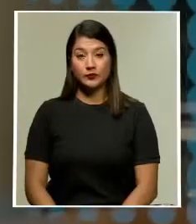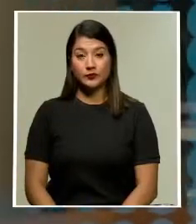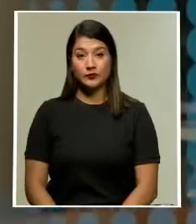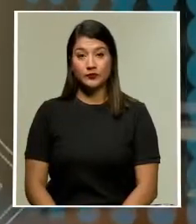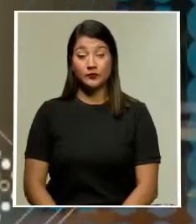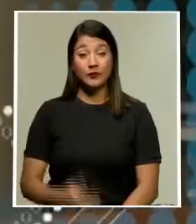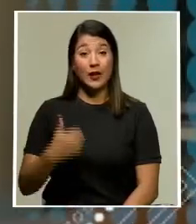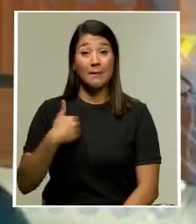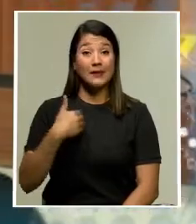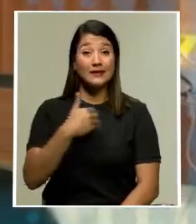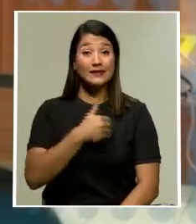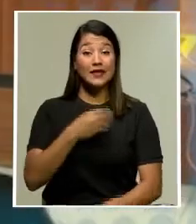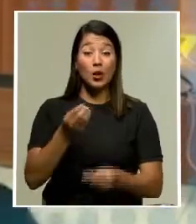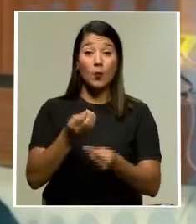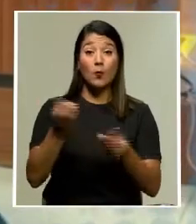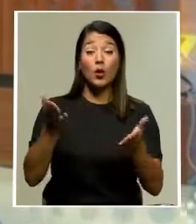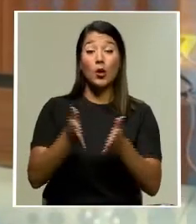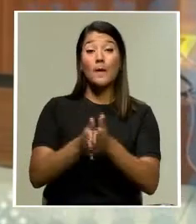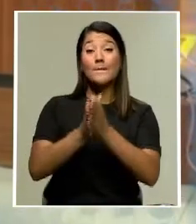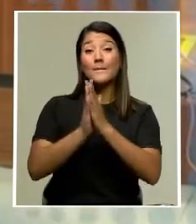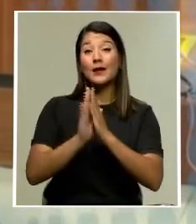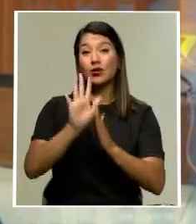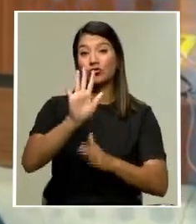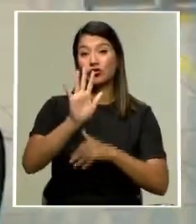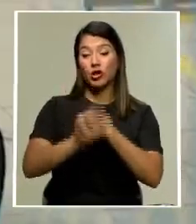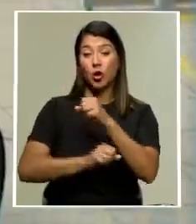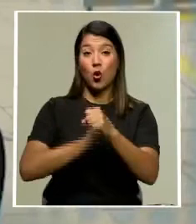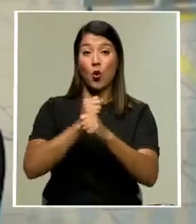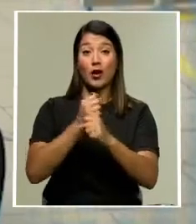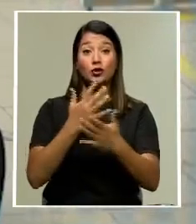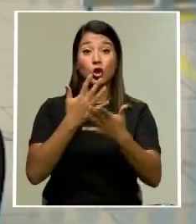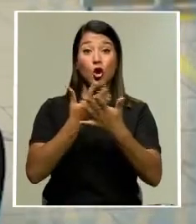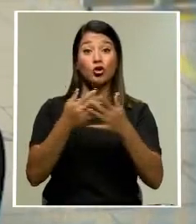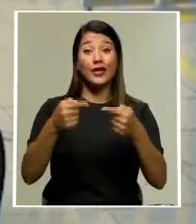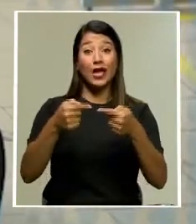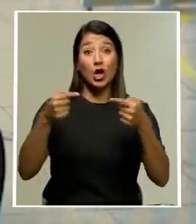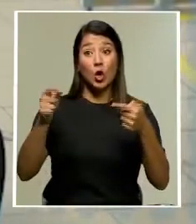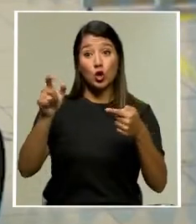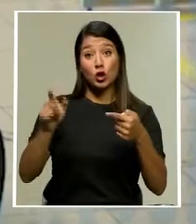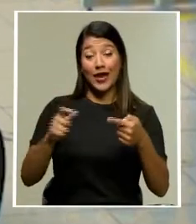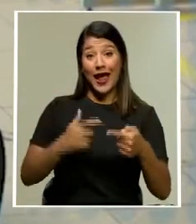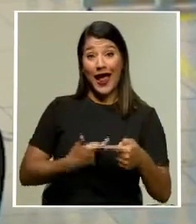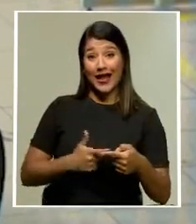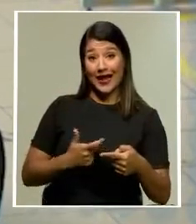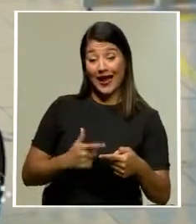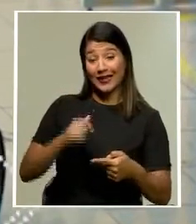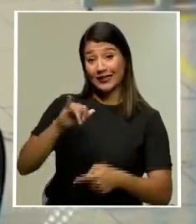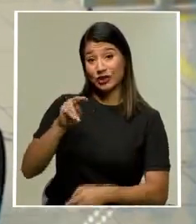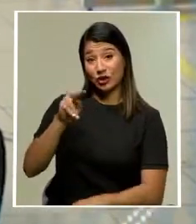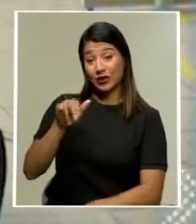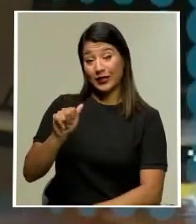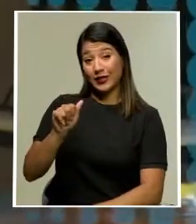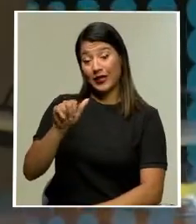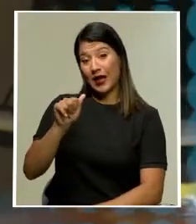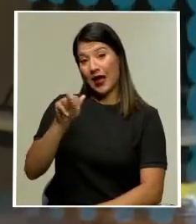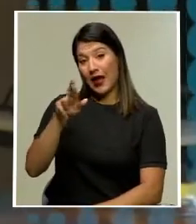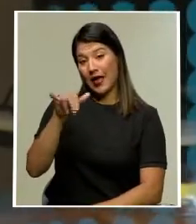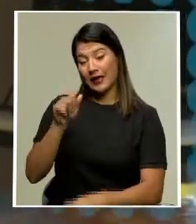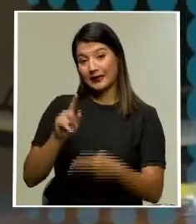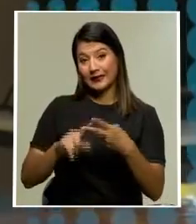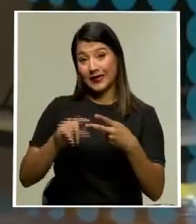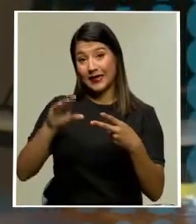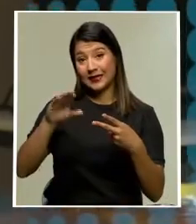El Ministerio Público solicitó 5 años de cárcel en contra del alcalde de San José, Johnny Araya, el exmagistrado Celso Gamboa y la